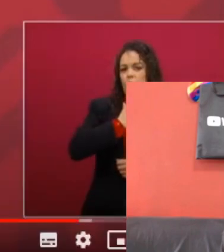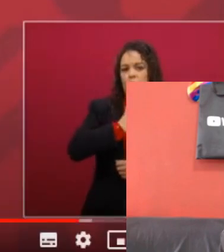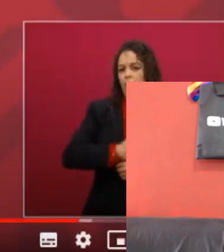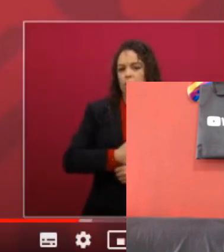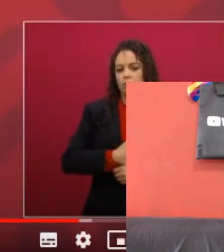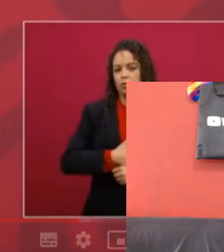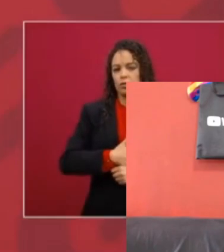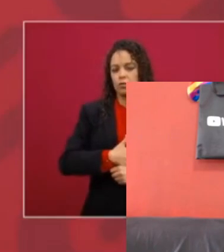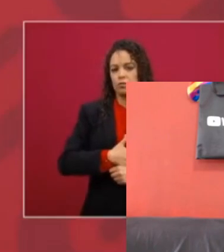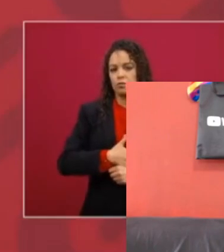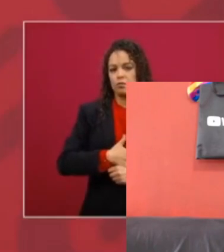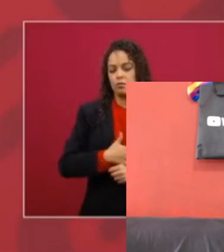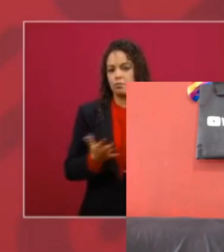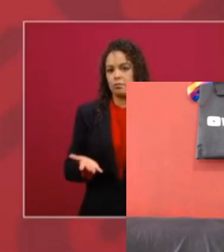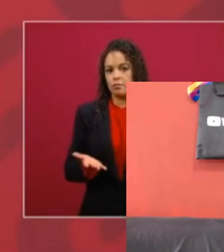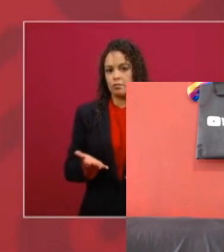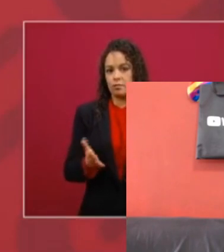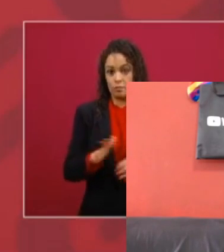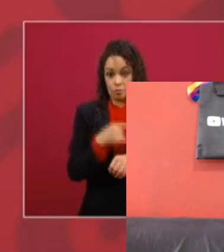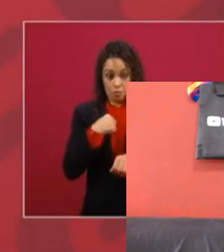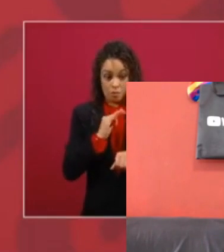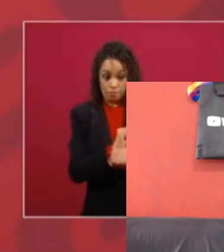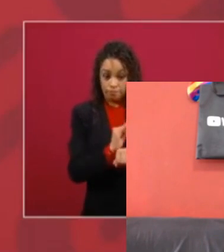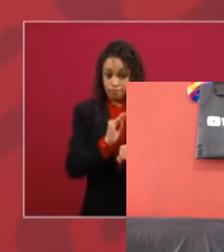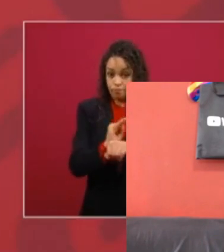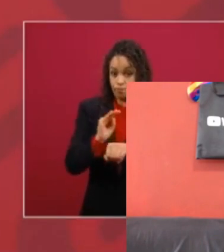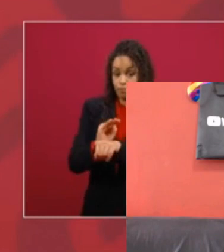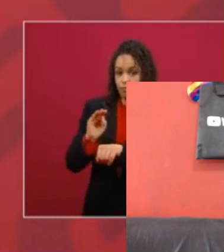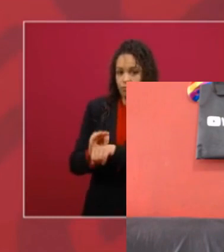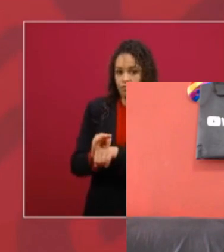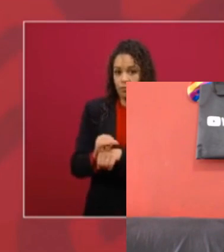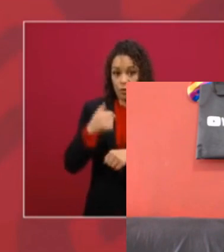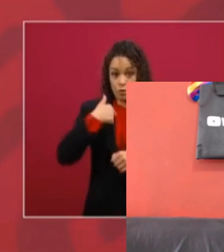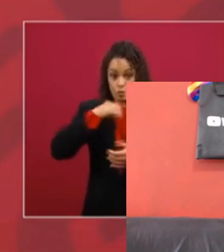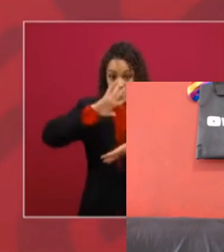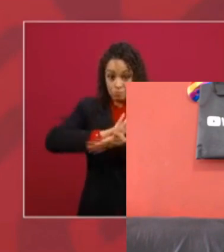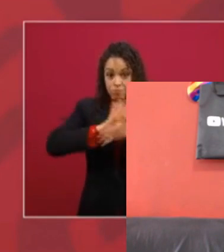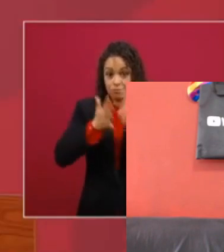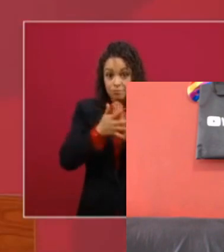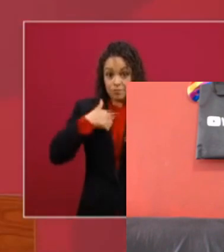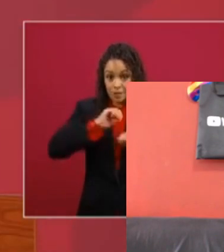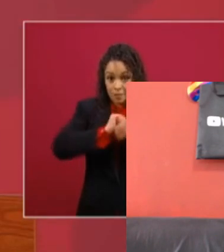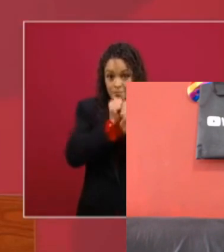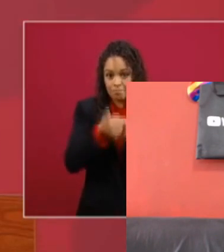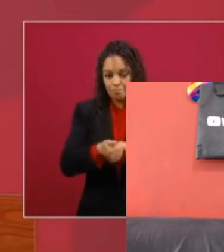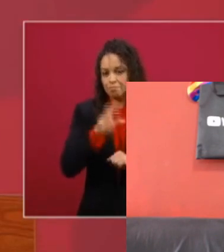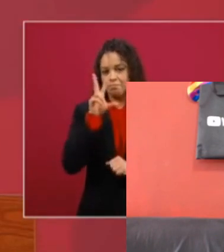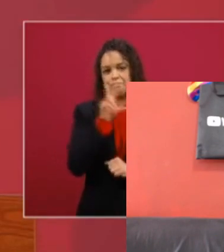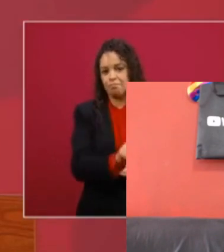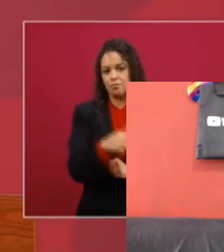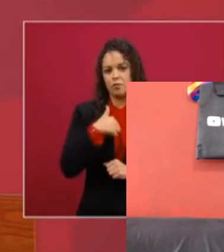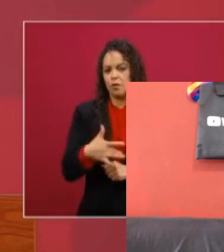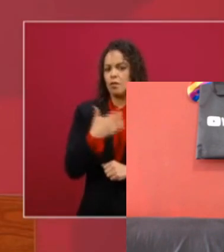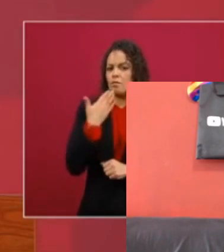porque no quiero ser encubridor no quiero ser cómplice no se me hace justo